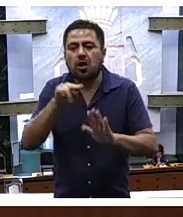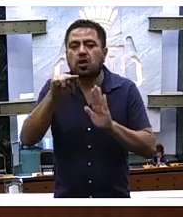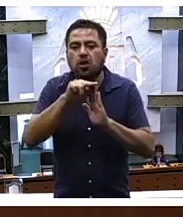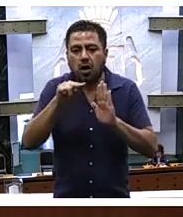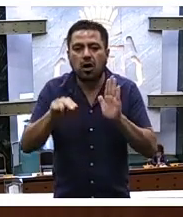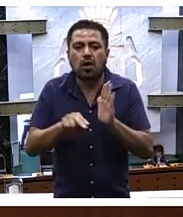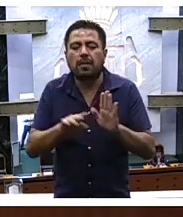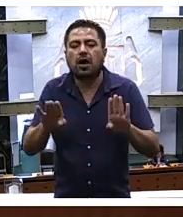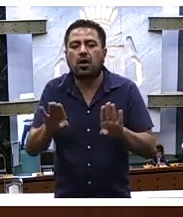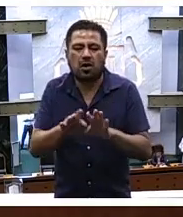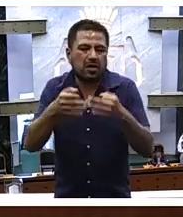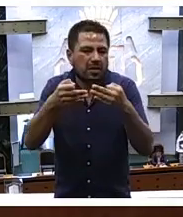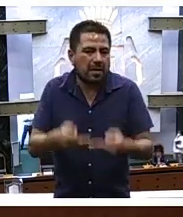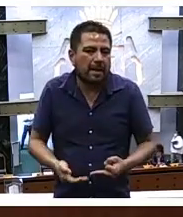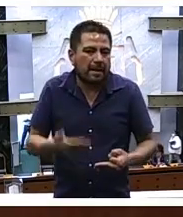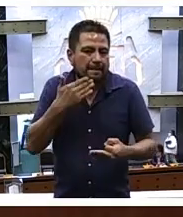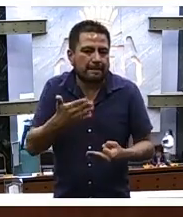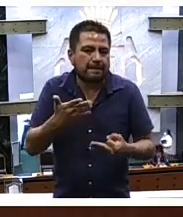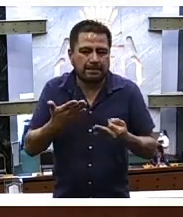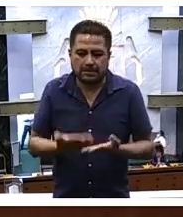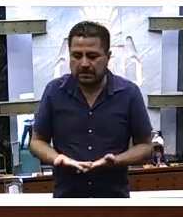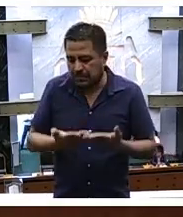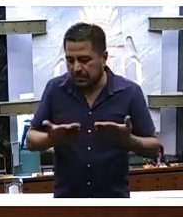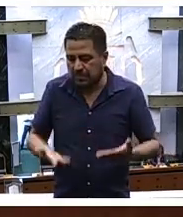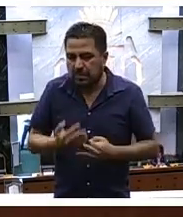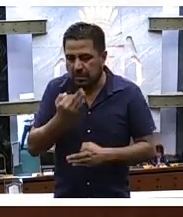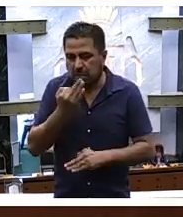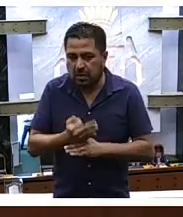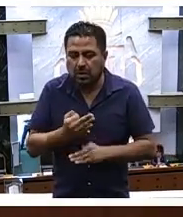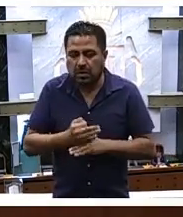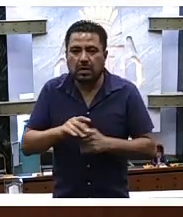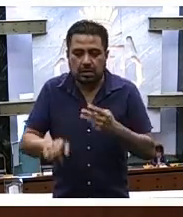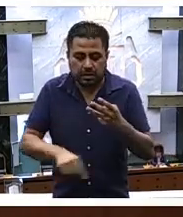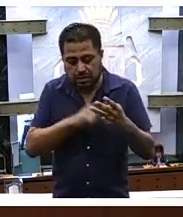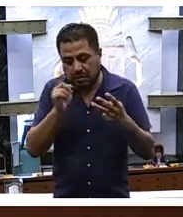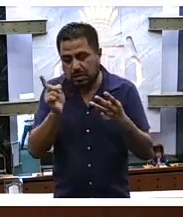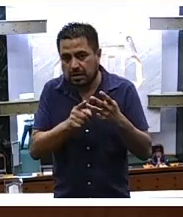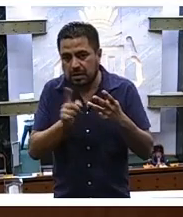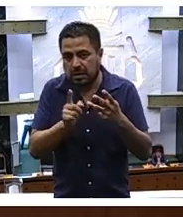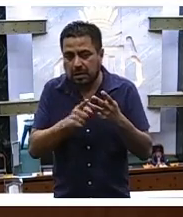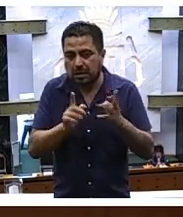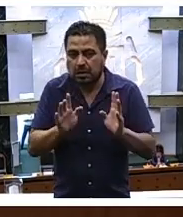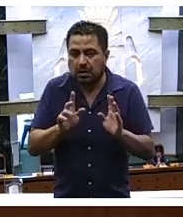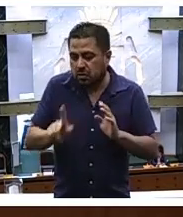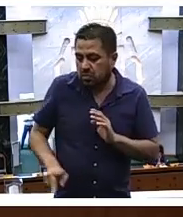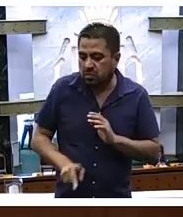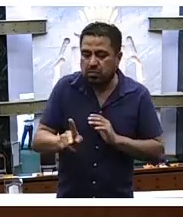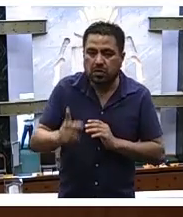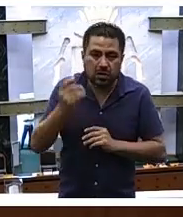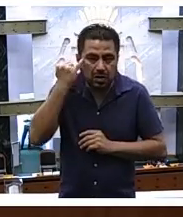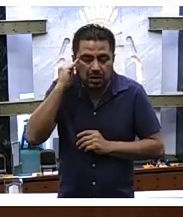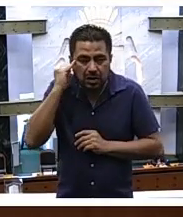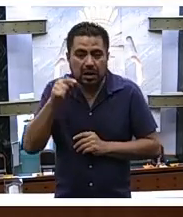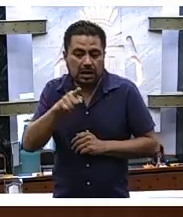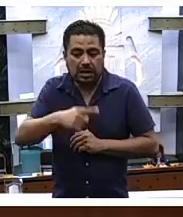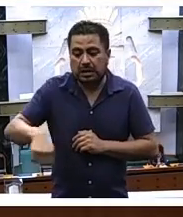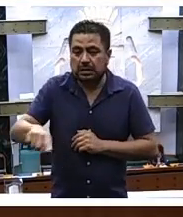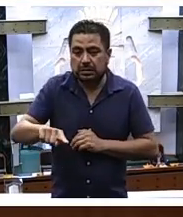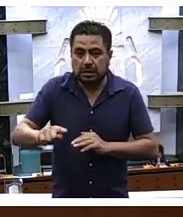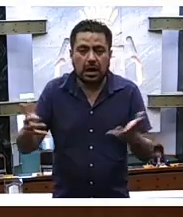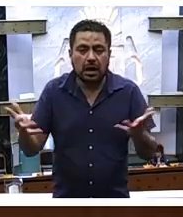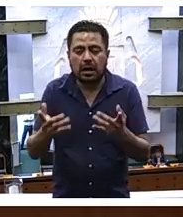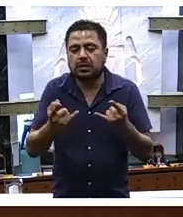conforme a la realidad actual. Y tercero, finalmente los pueblos indígenas han llevado a cabo de